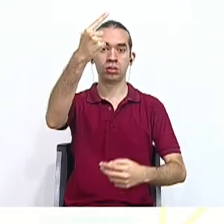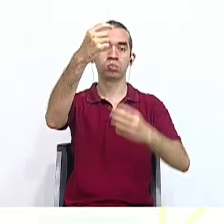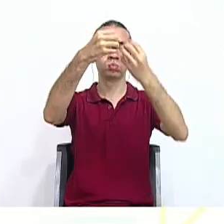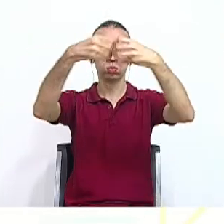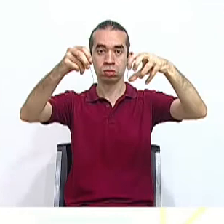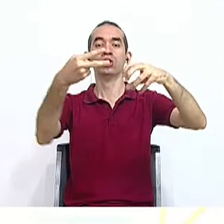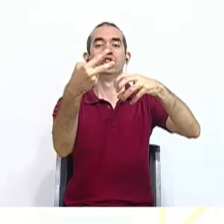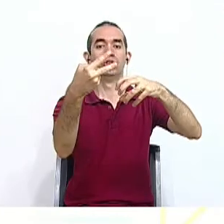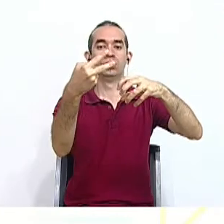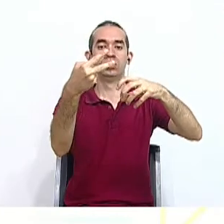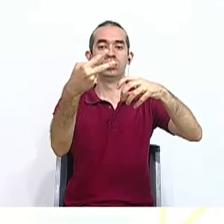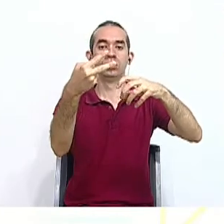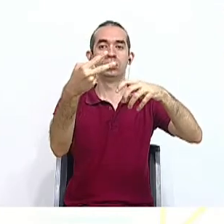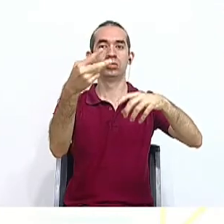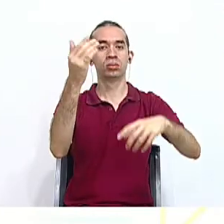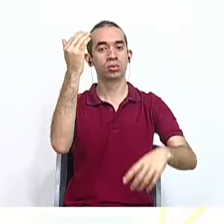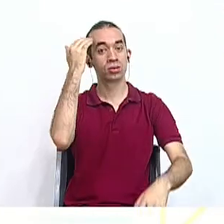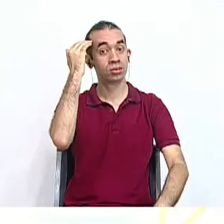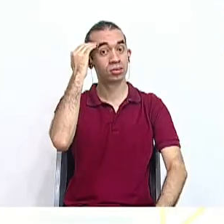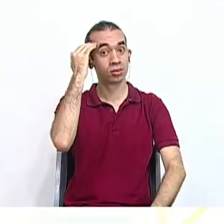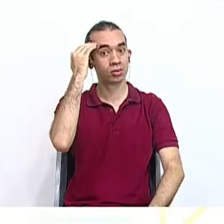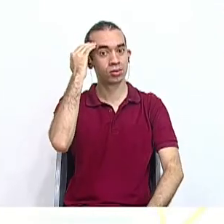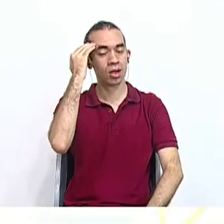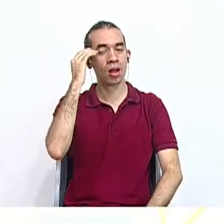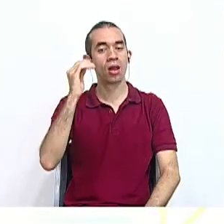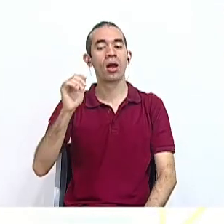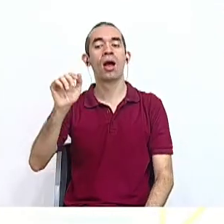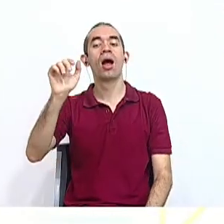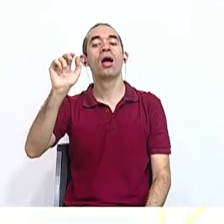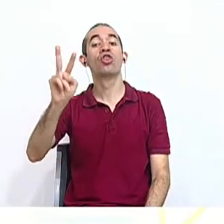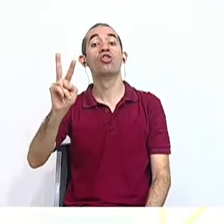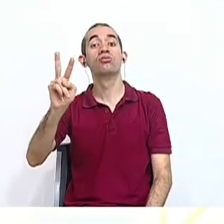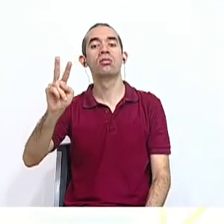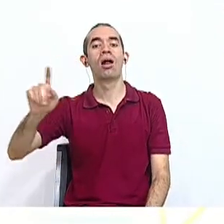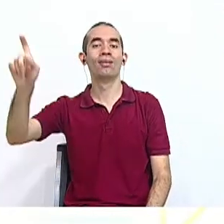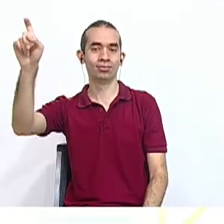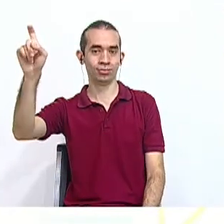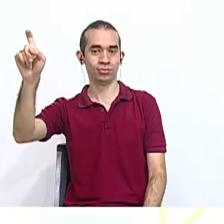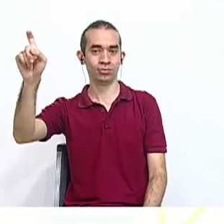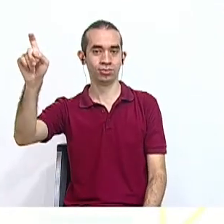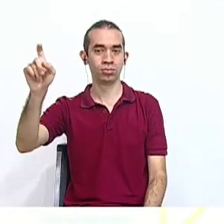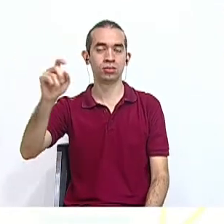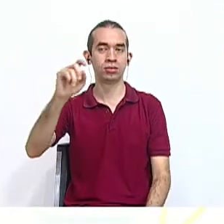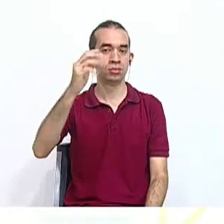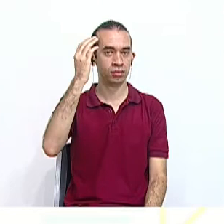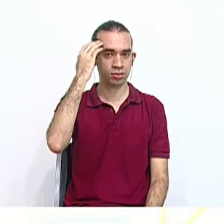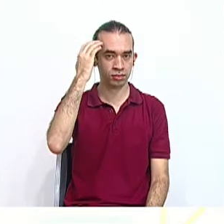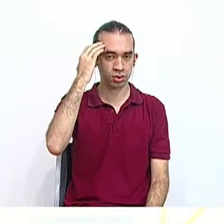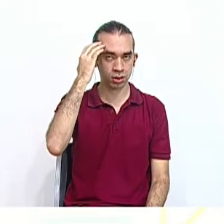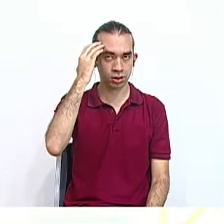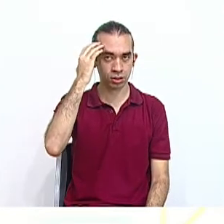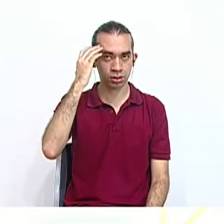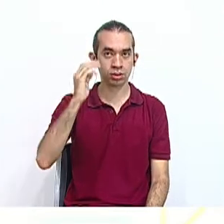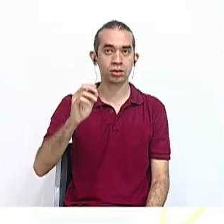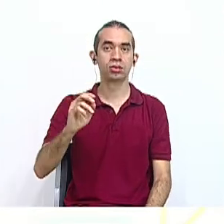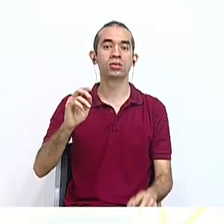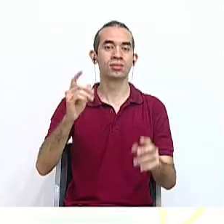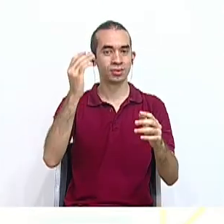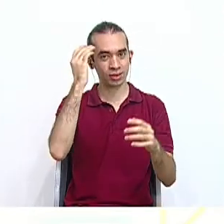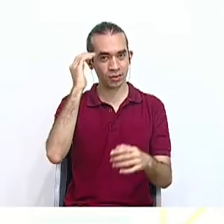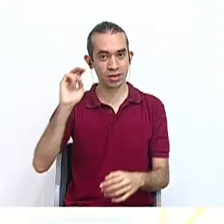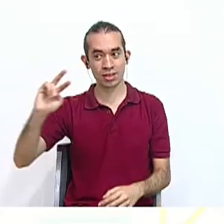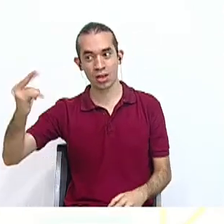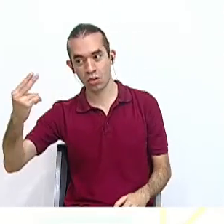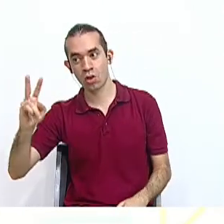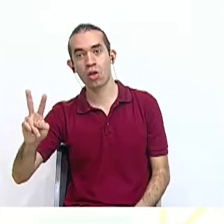Pero estas son potencias de base 2. En la segunda generación, ¿qué tenemos? Una potencia de base 2. Segunda